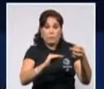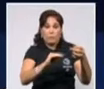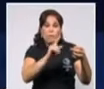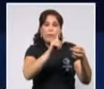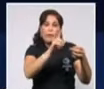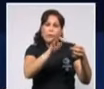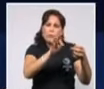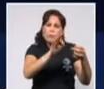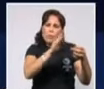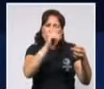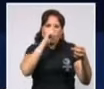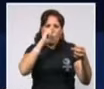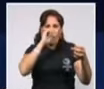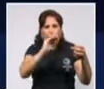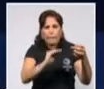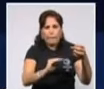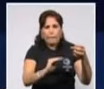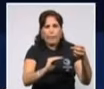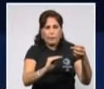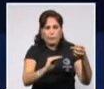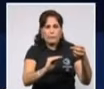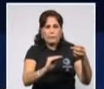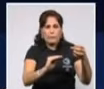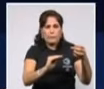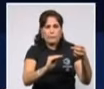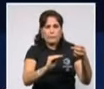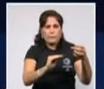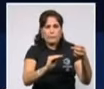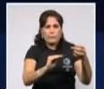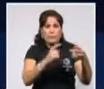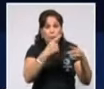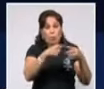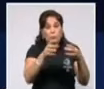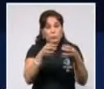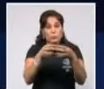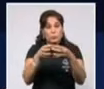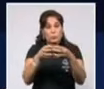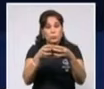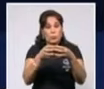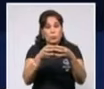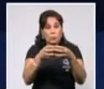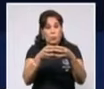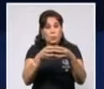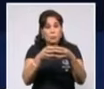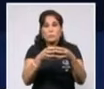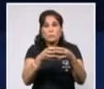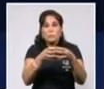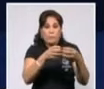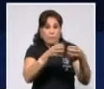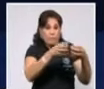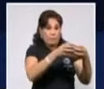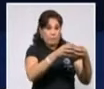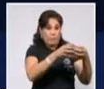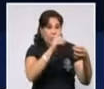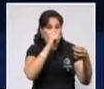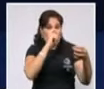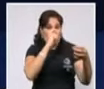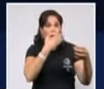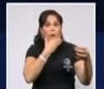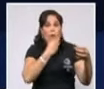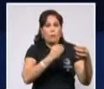18 o menos años de edad, y con este comportamiento del día de ayer, pues ya se acumulan